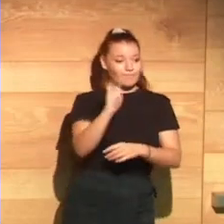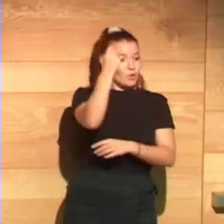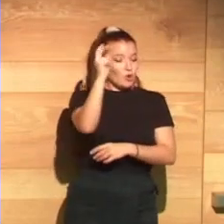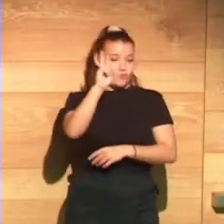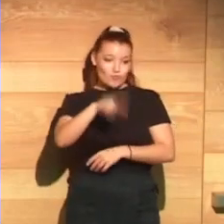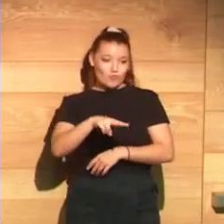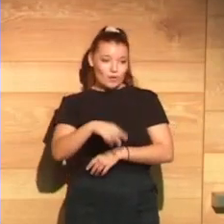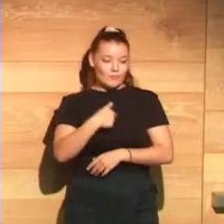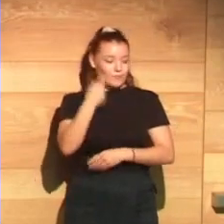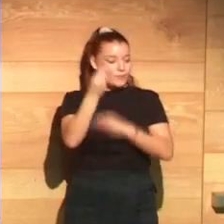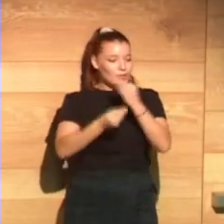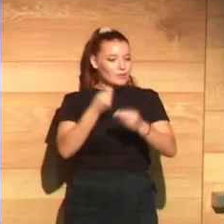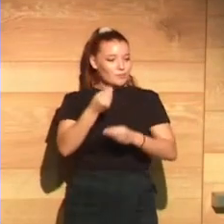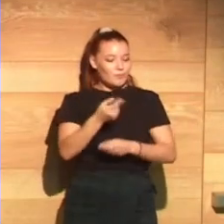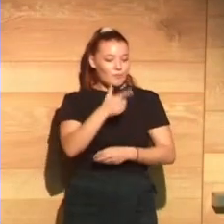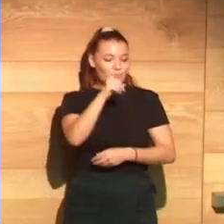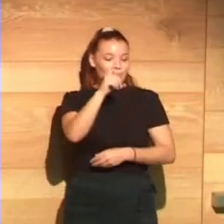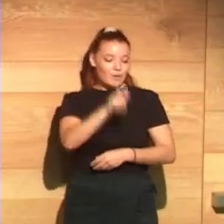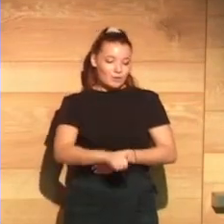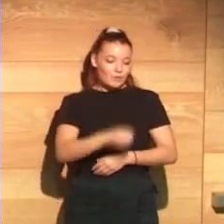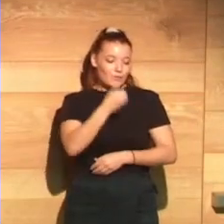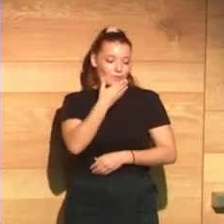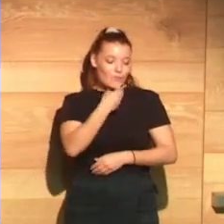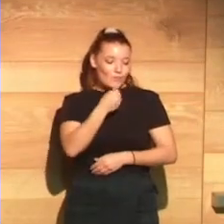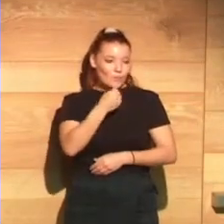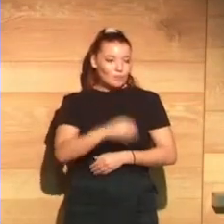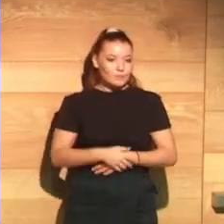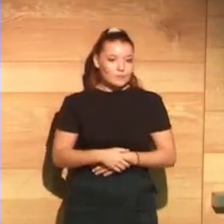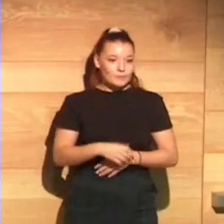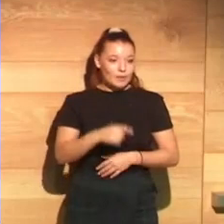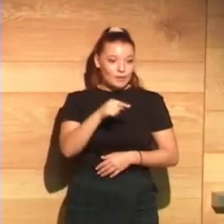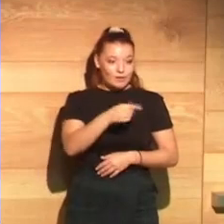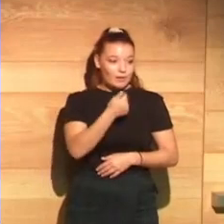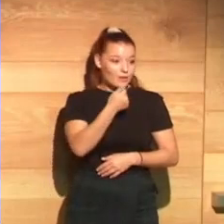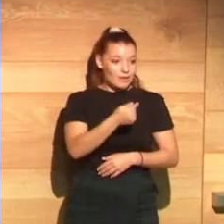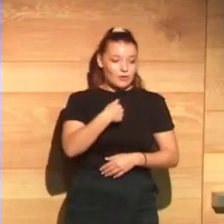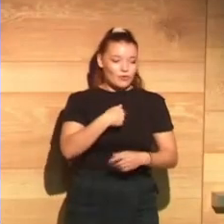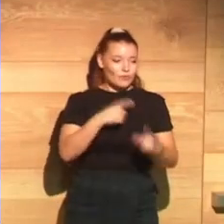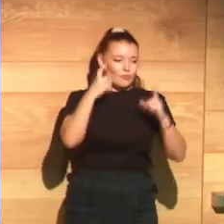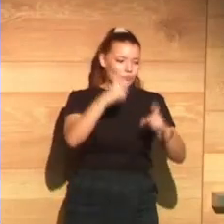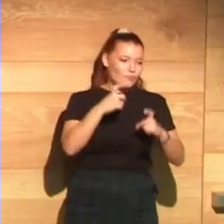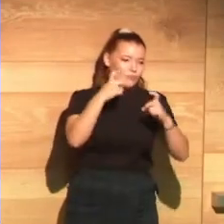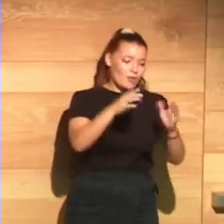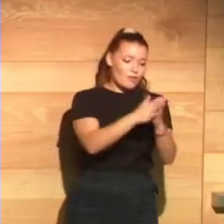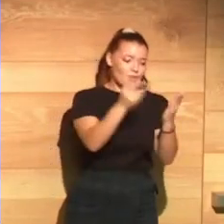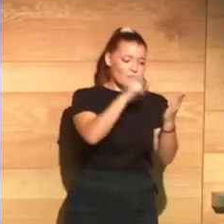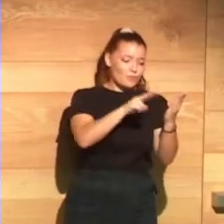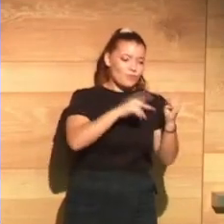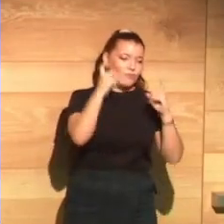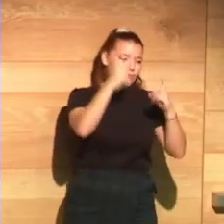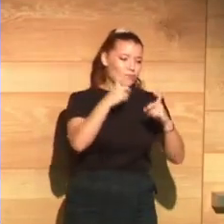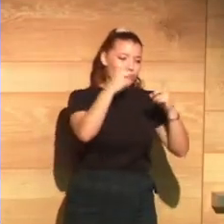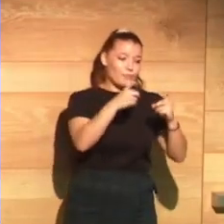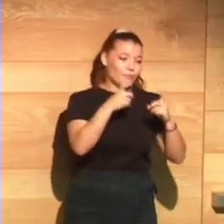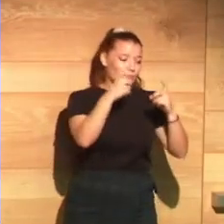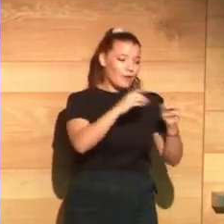ya súper entrañable, ¿sabes? A ella le ven con el libro y reconoce sin ningún tipo de tapujos y dice, mira, yo lo he intentado un montón de veces,